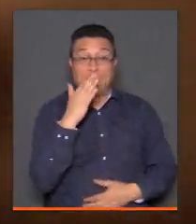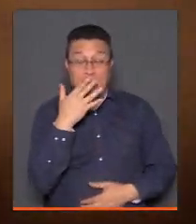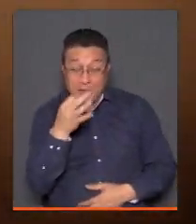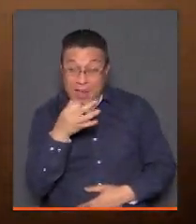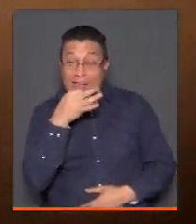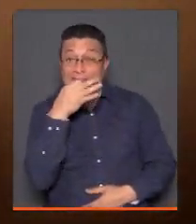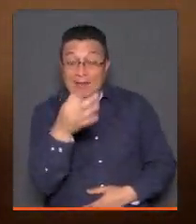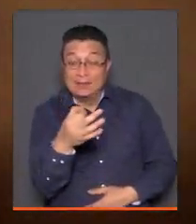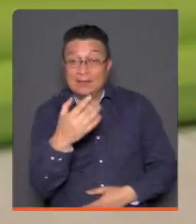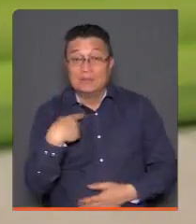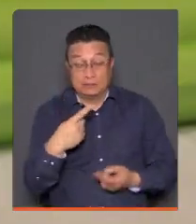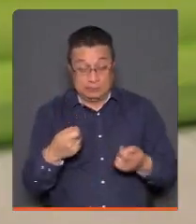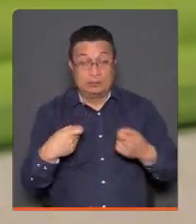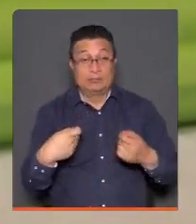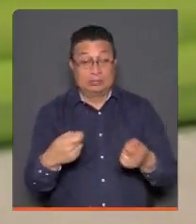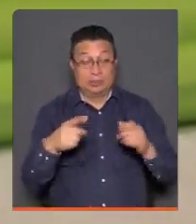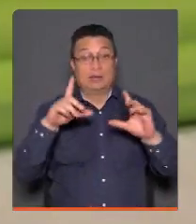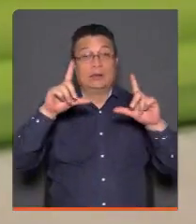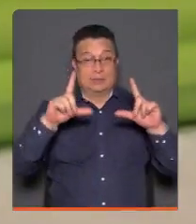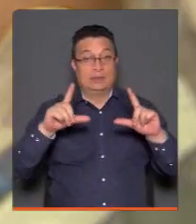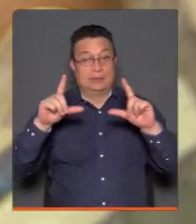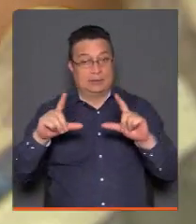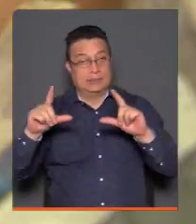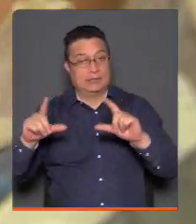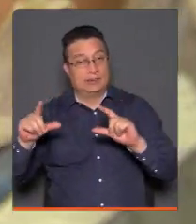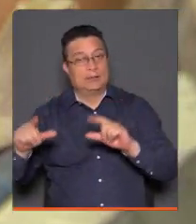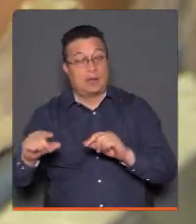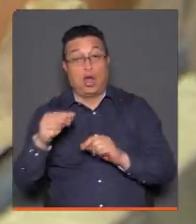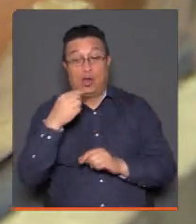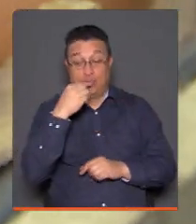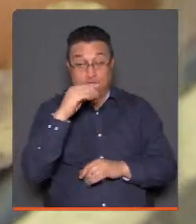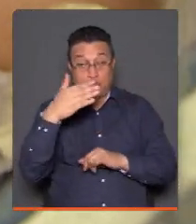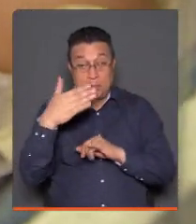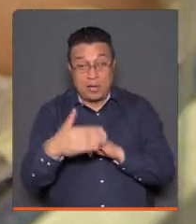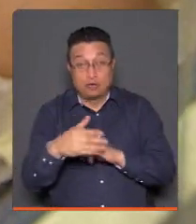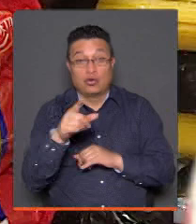vida debería seguir cediendo y seguramente en el corto plazo usted